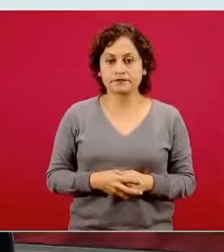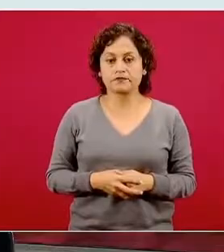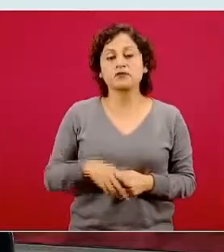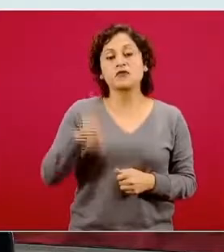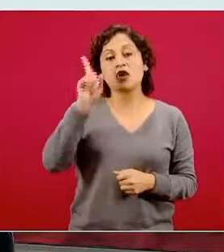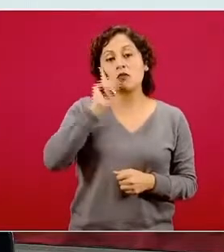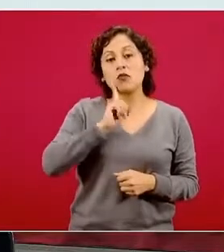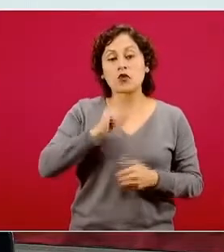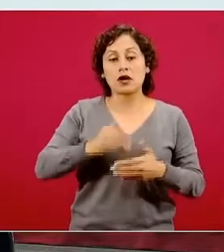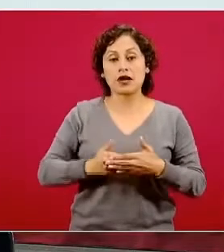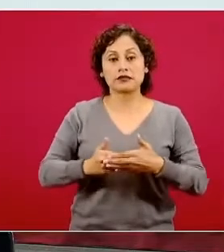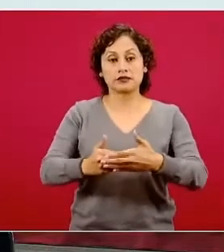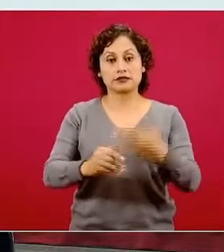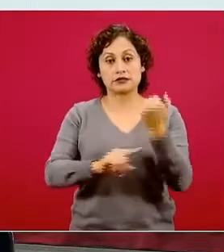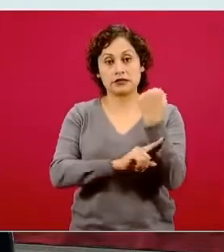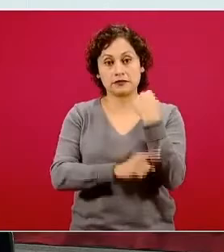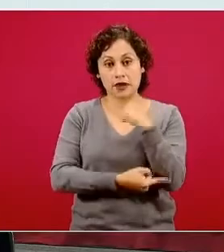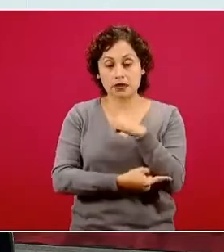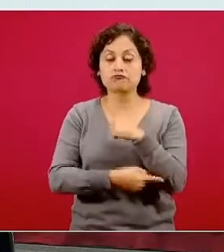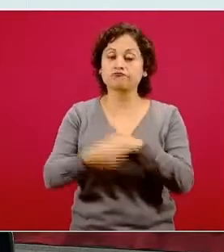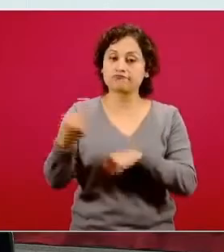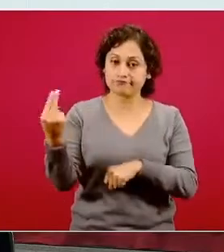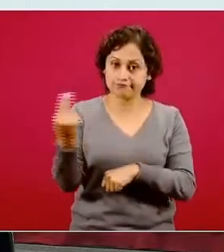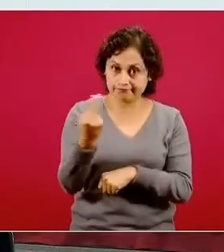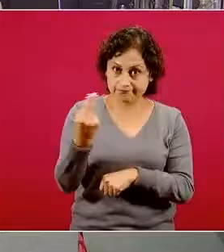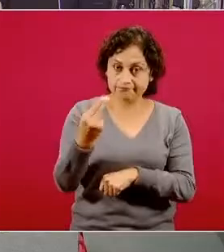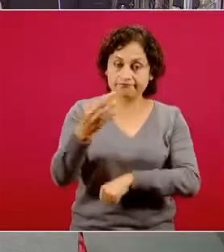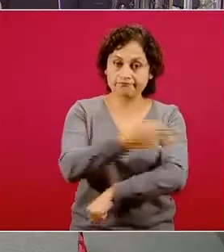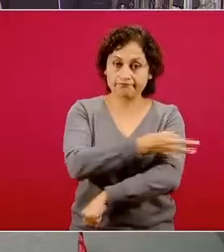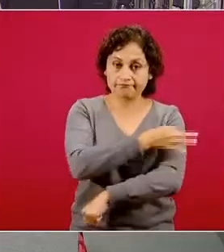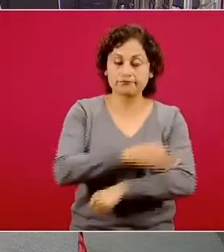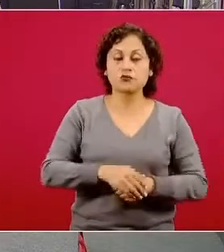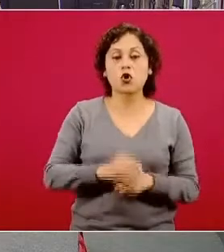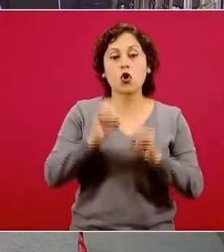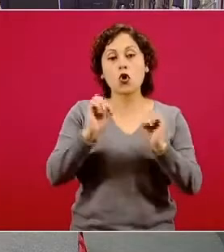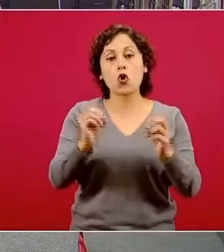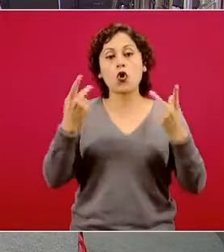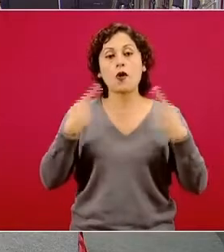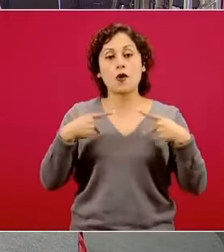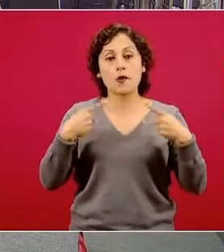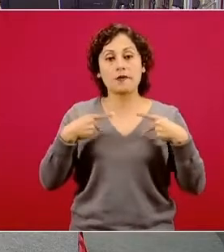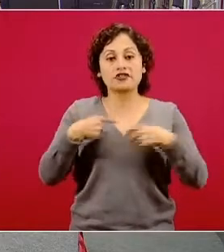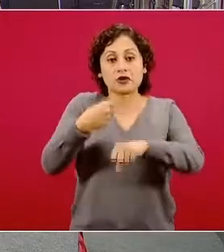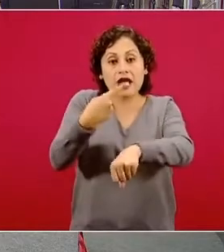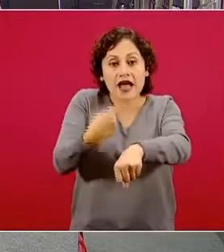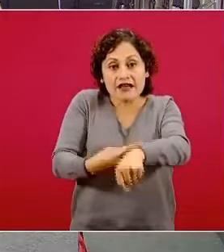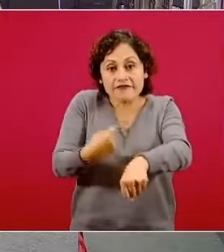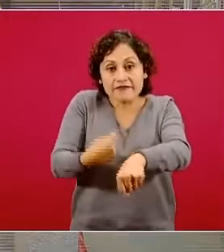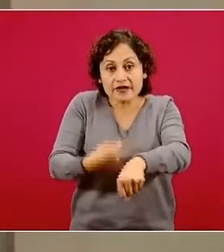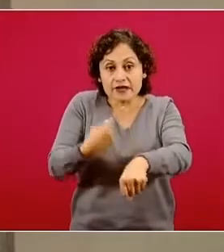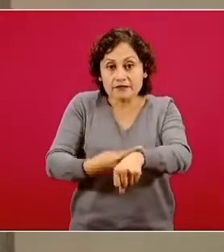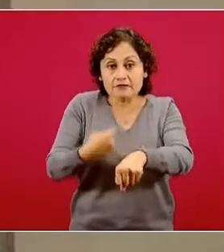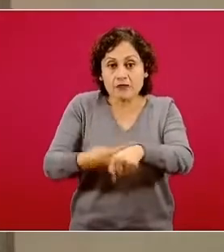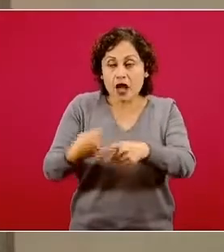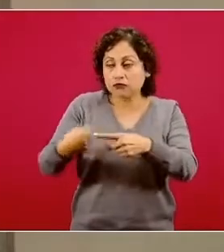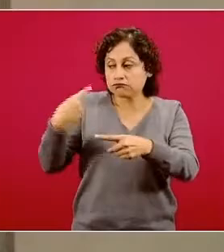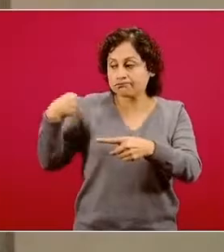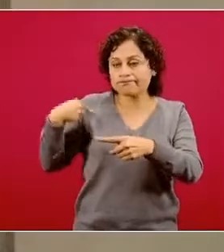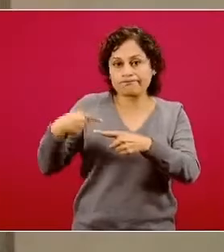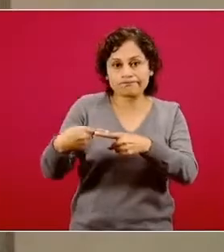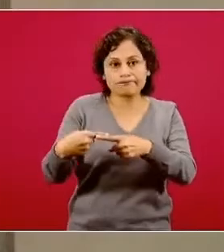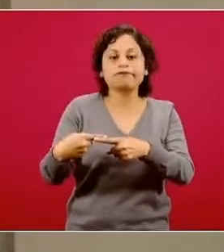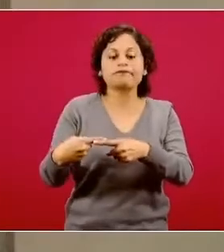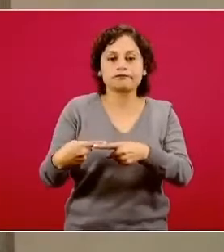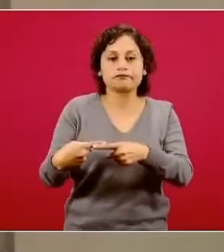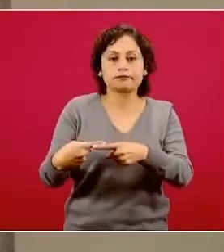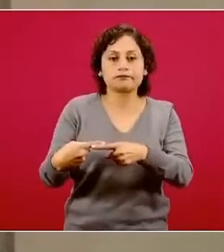Mujeres embarazadas, personas que vivan con alguna enfermedad que les haga poder tener algún